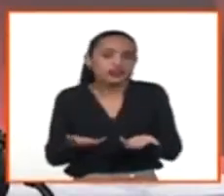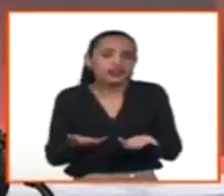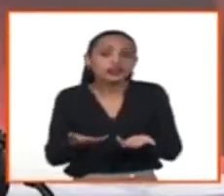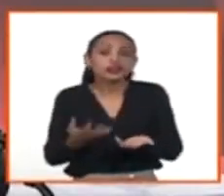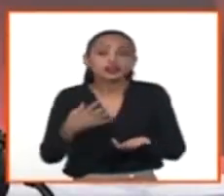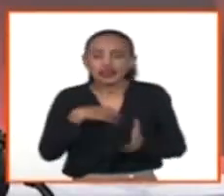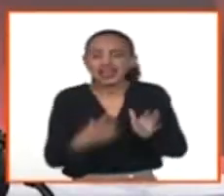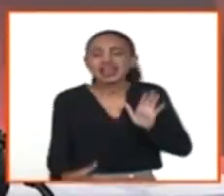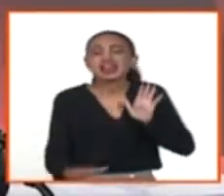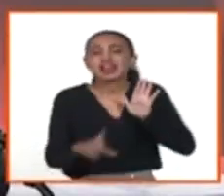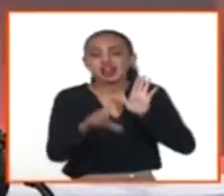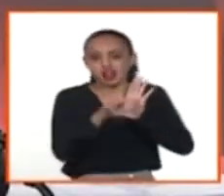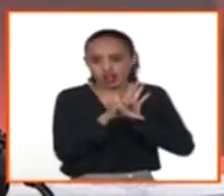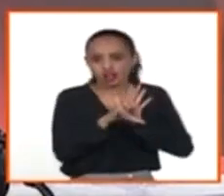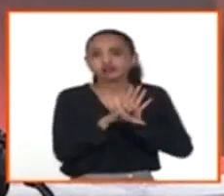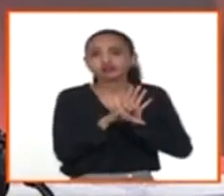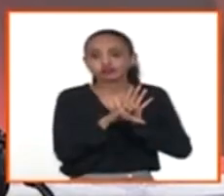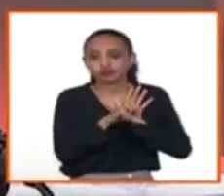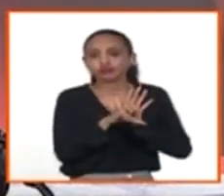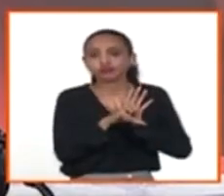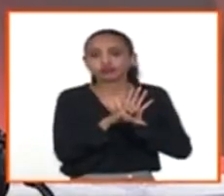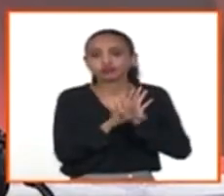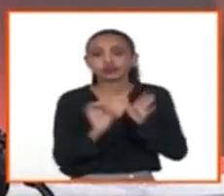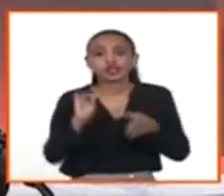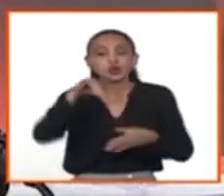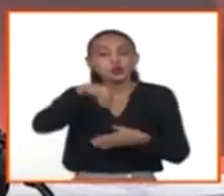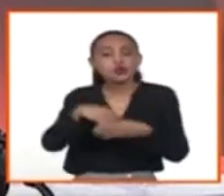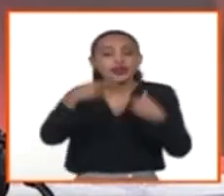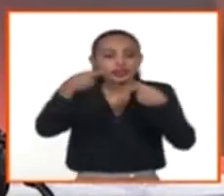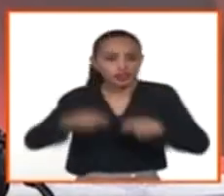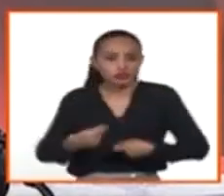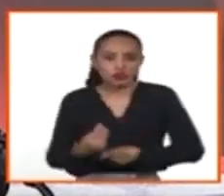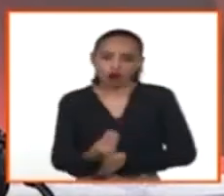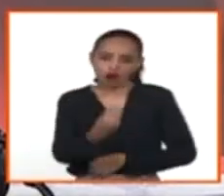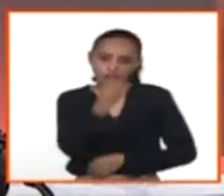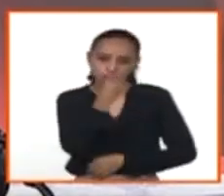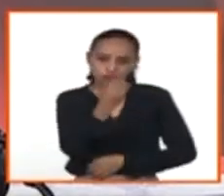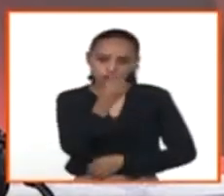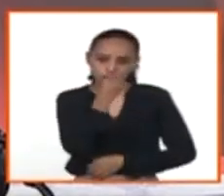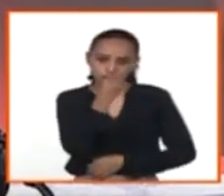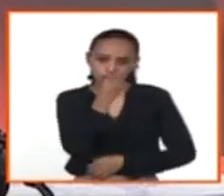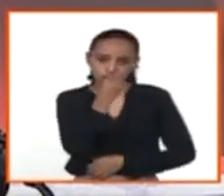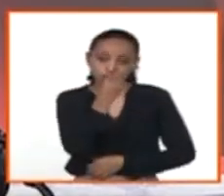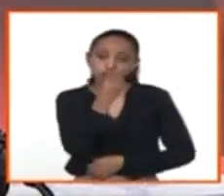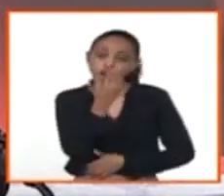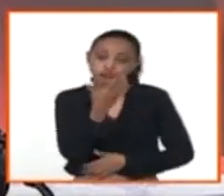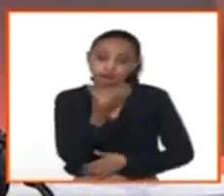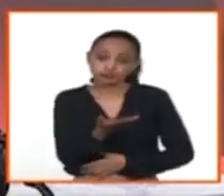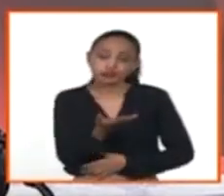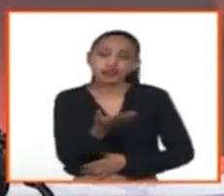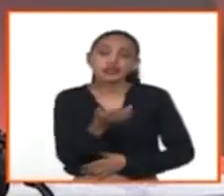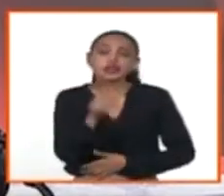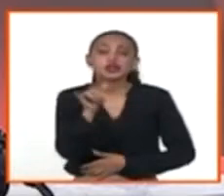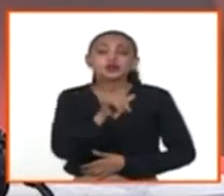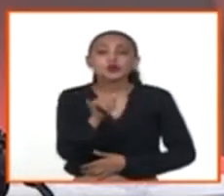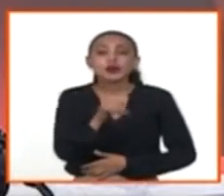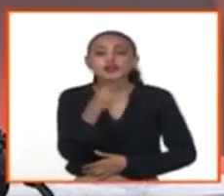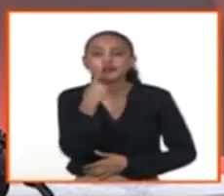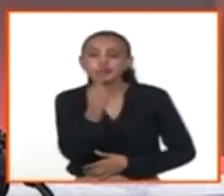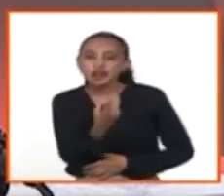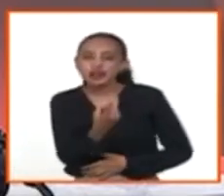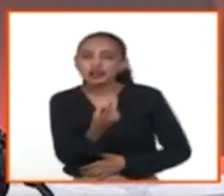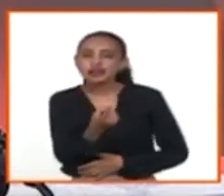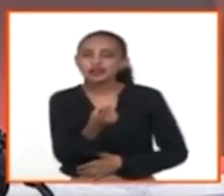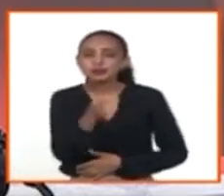legal que por supuesto incluyera el derecho a la alimentación, y lo atemperado que estaba a las condiciones, o sea, en el